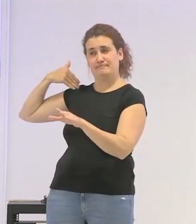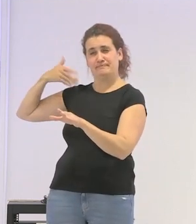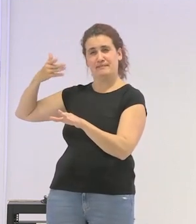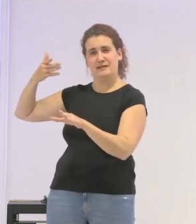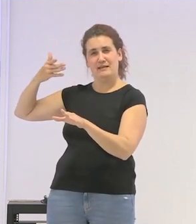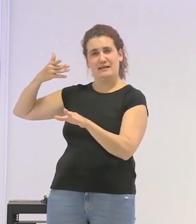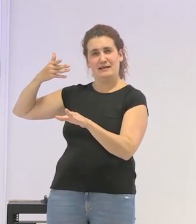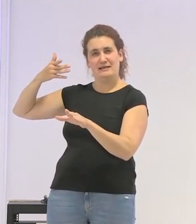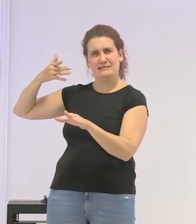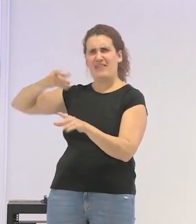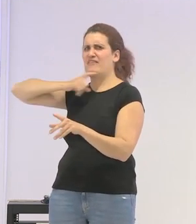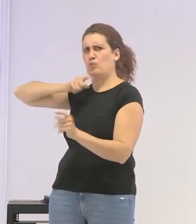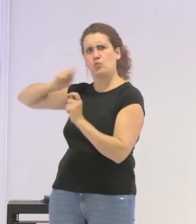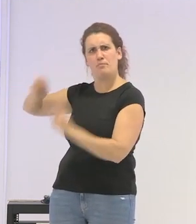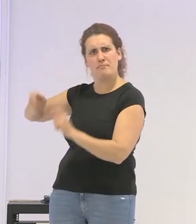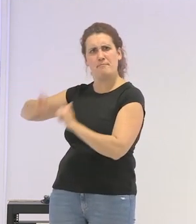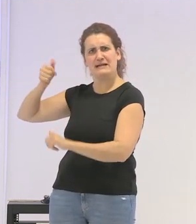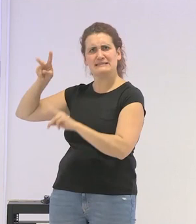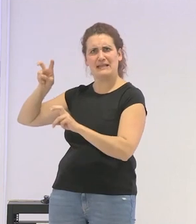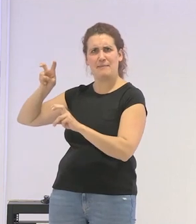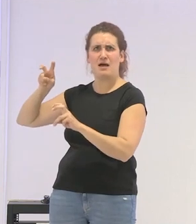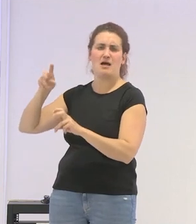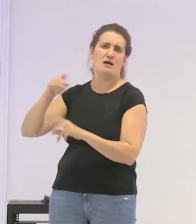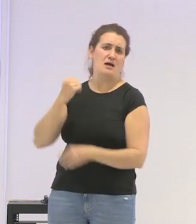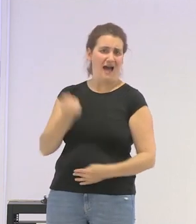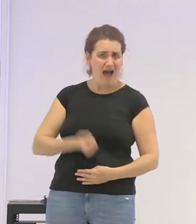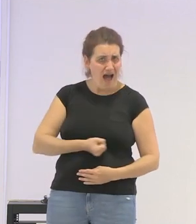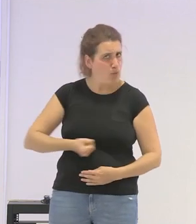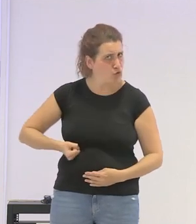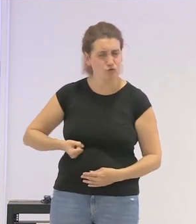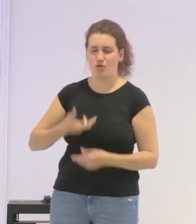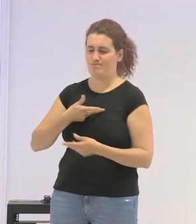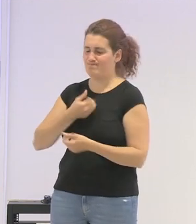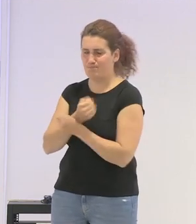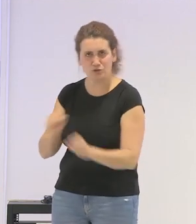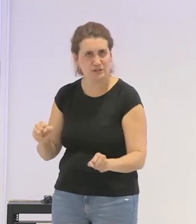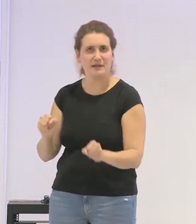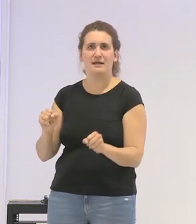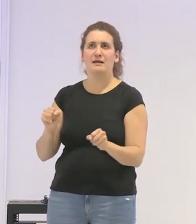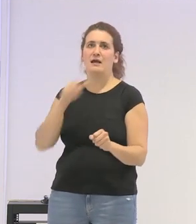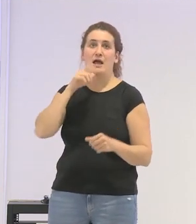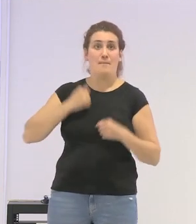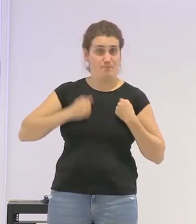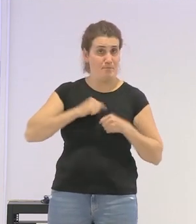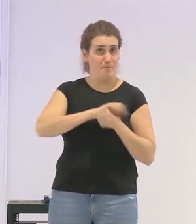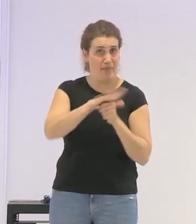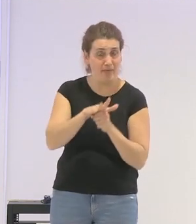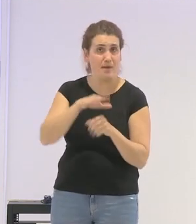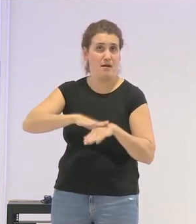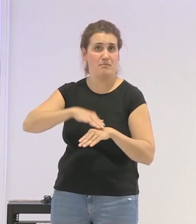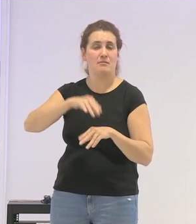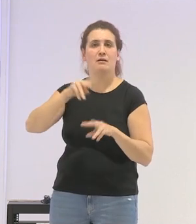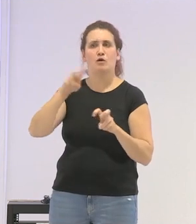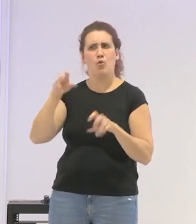ha dificultado todavía más las escasas posibilidades de abortar que hay en Polonia, que además sucedió durante la pandemia, y vimos